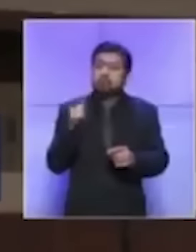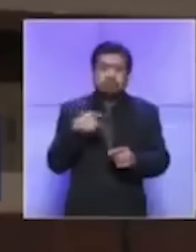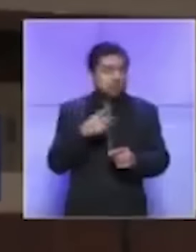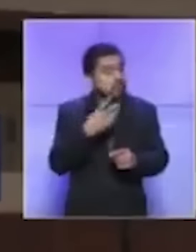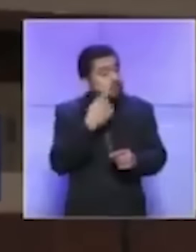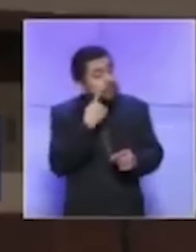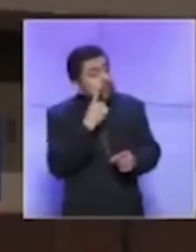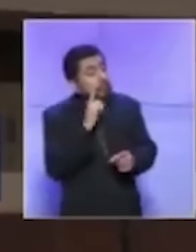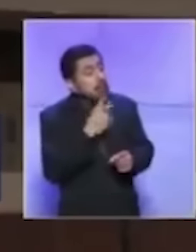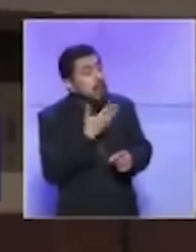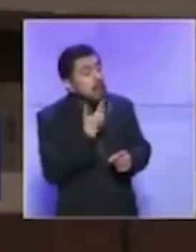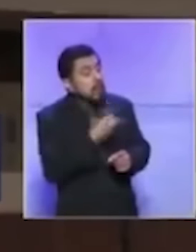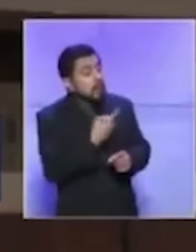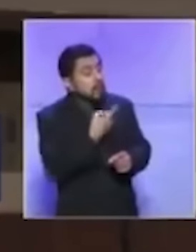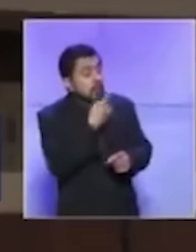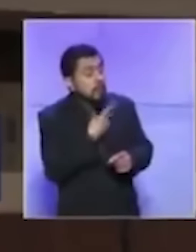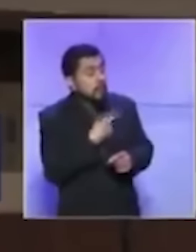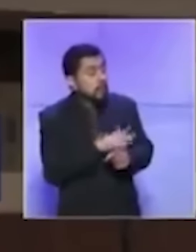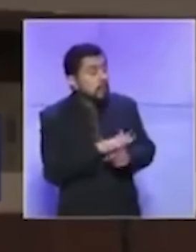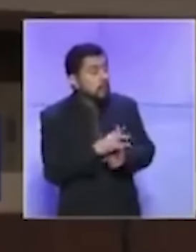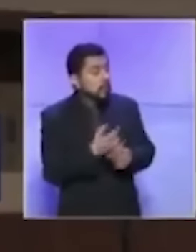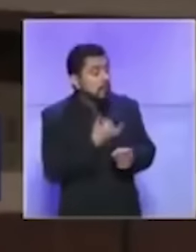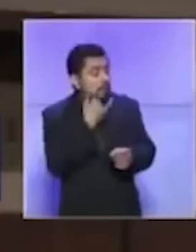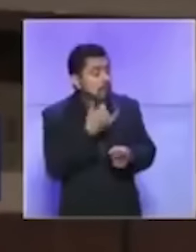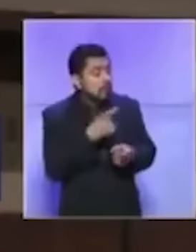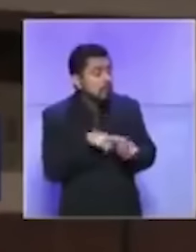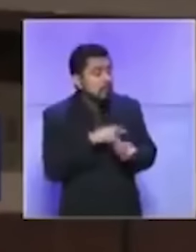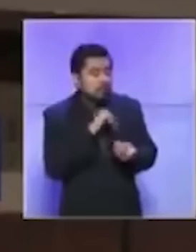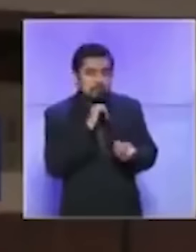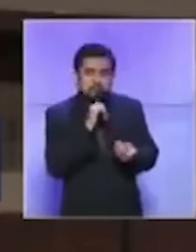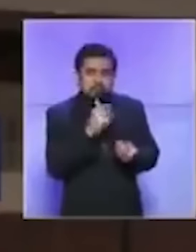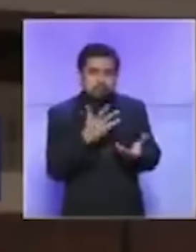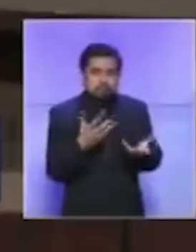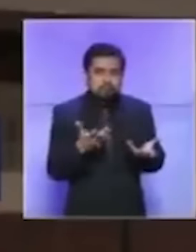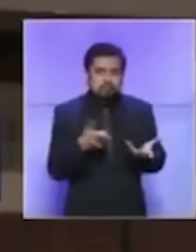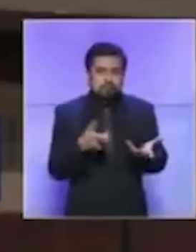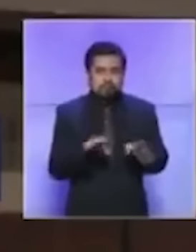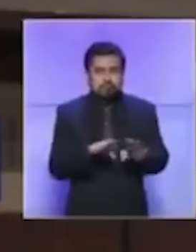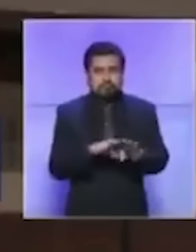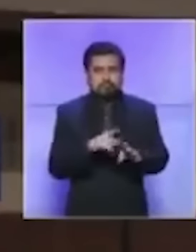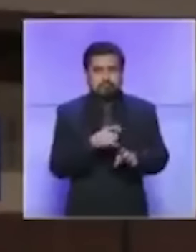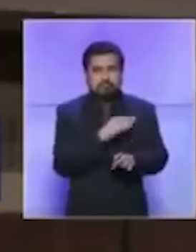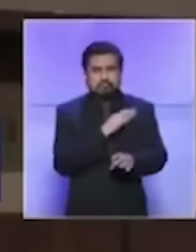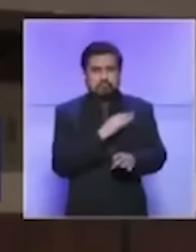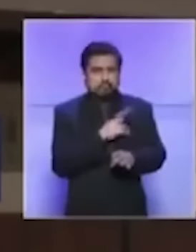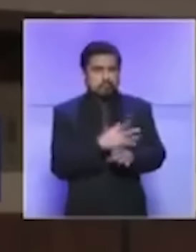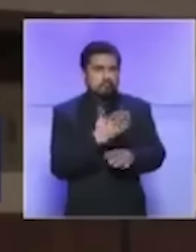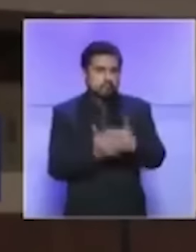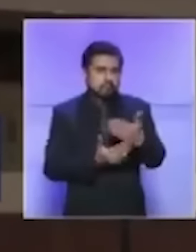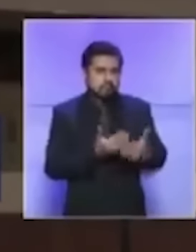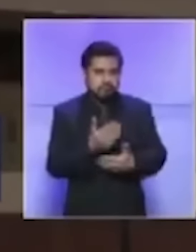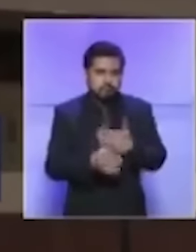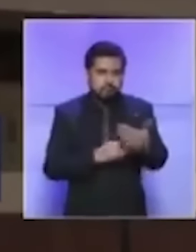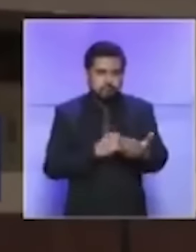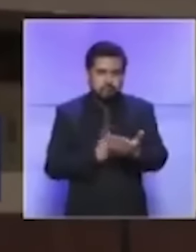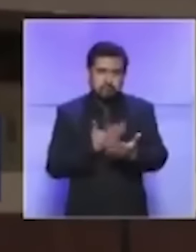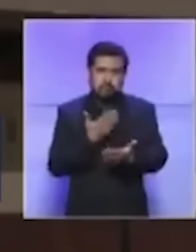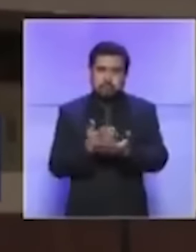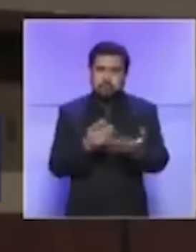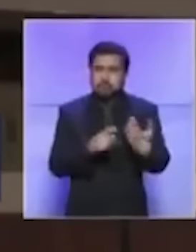una argumentación sólida que demostrara que de las pruebas aportadas era posible identificar elementos adicionales